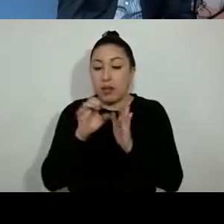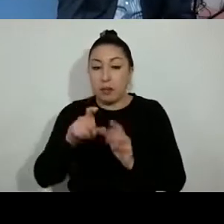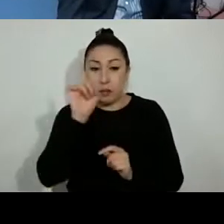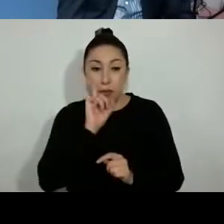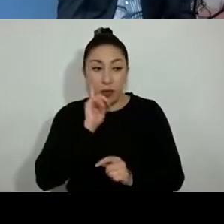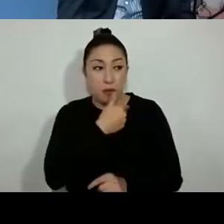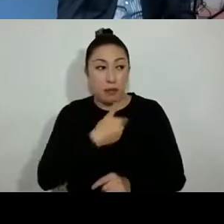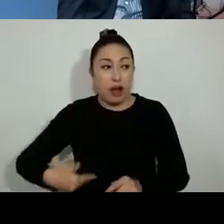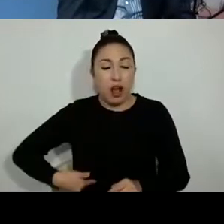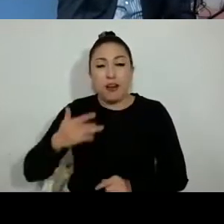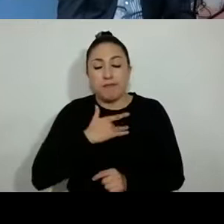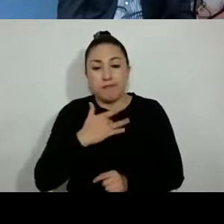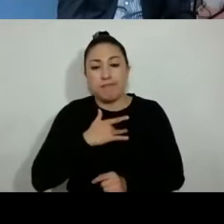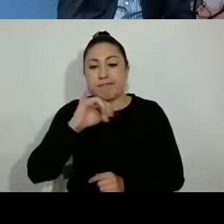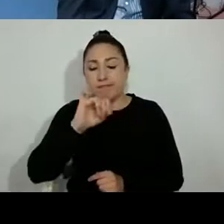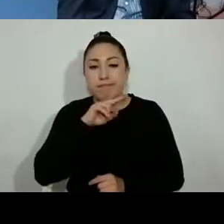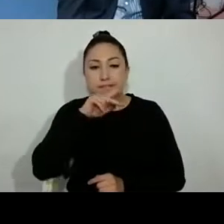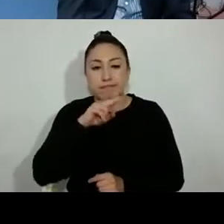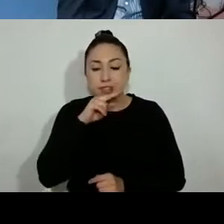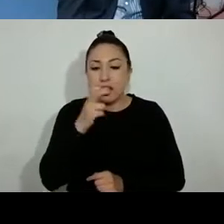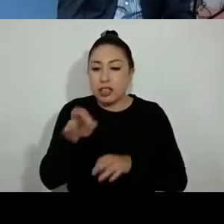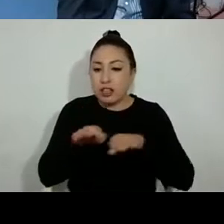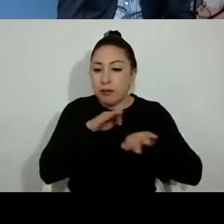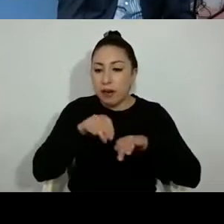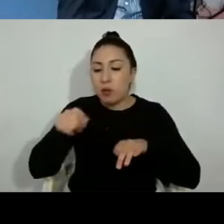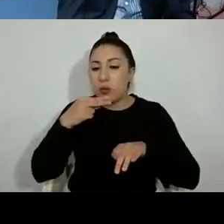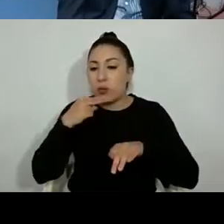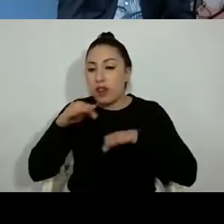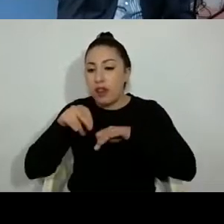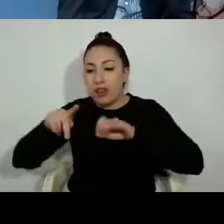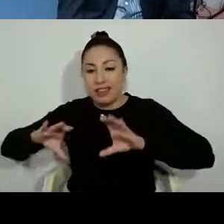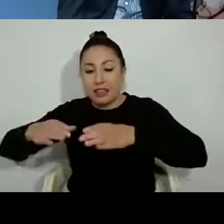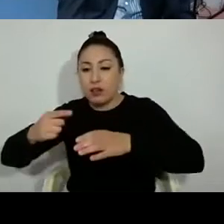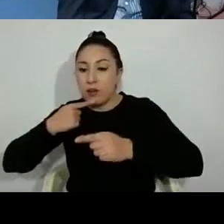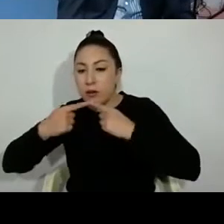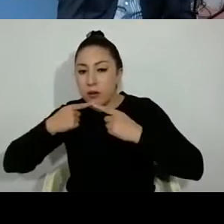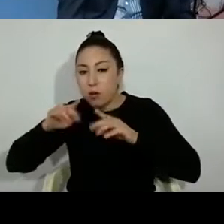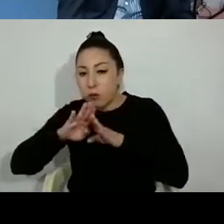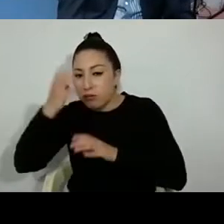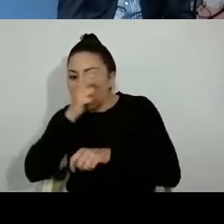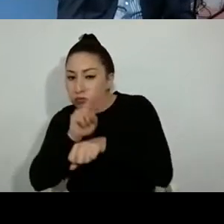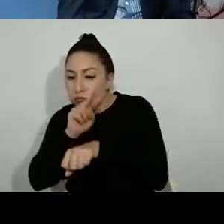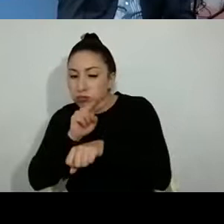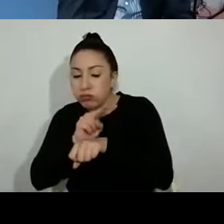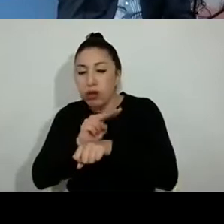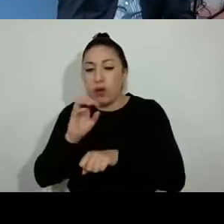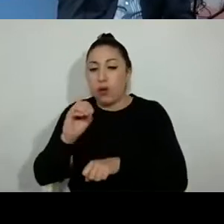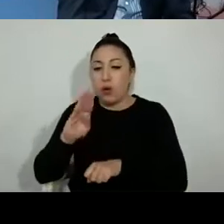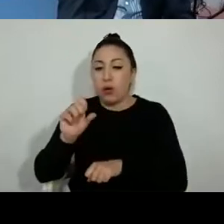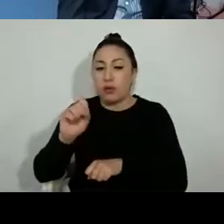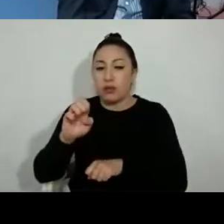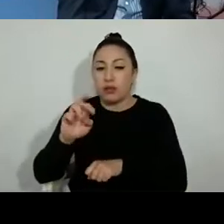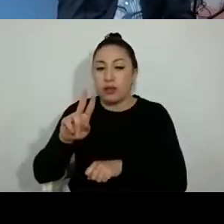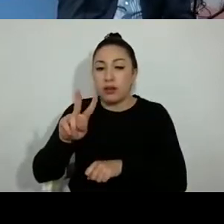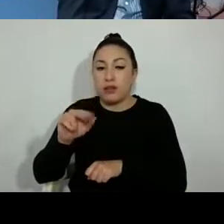con buenos ojos el trabajo del observatorio y el observatorio se sentía como